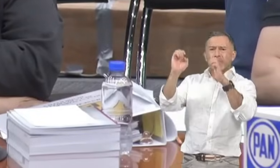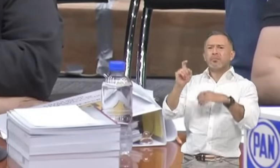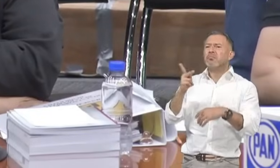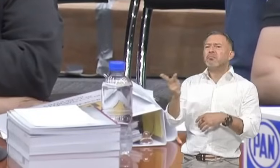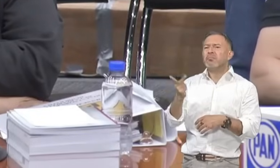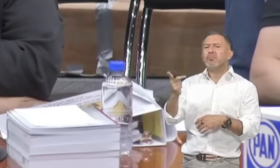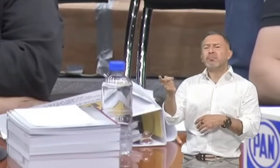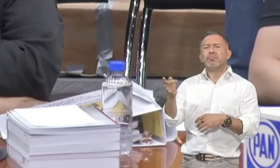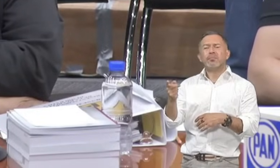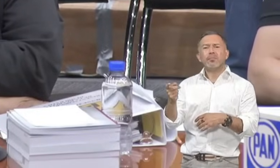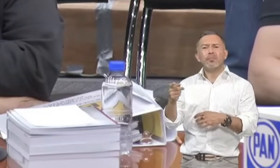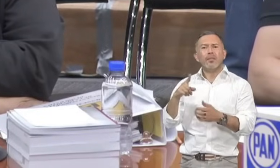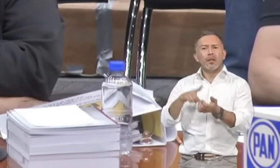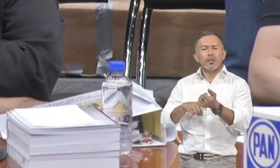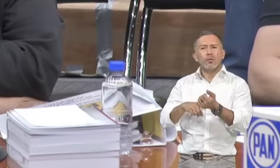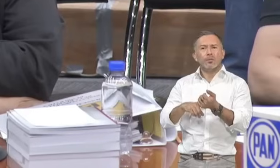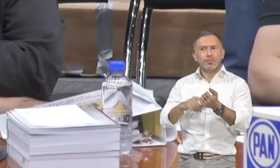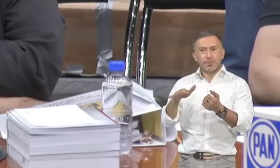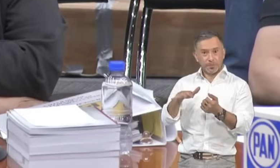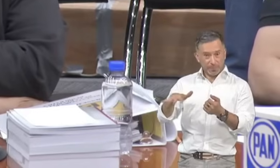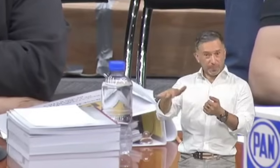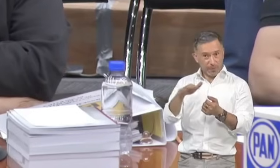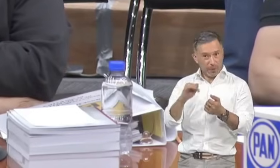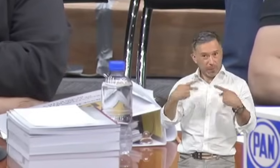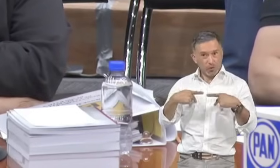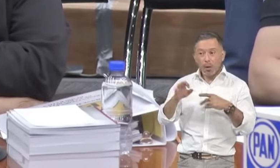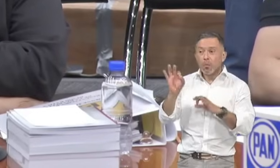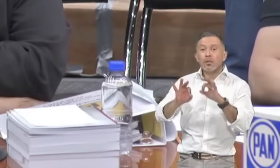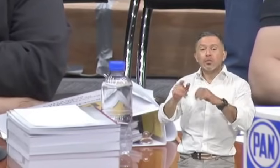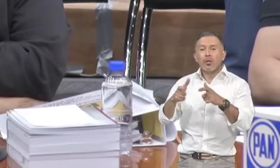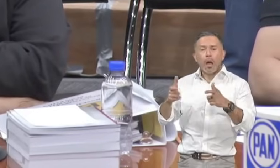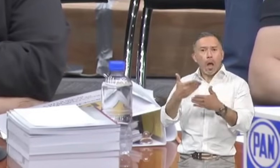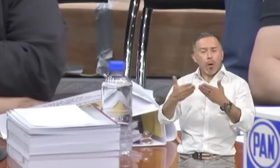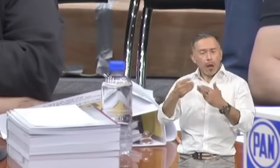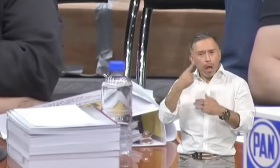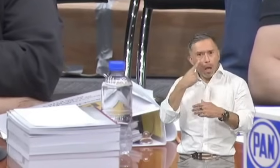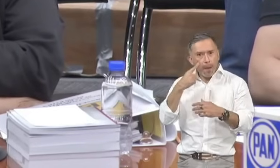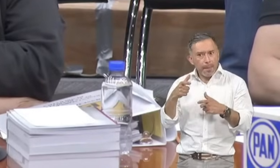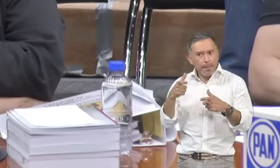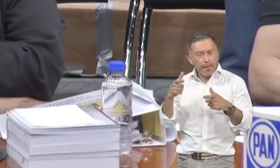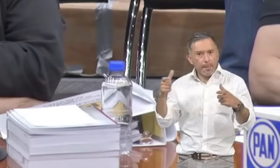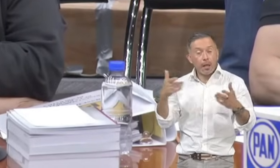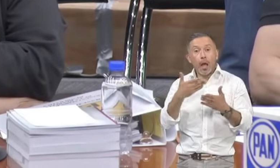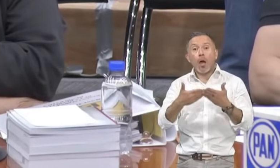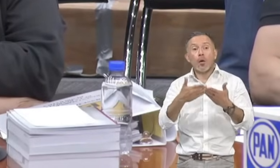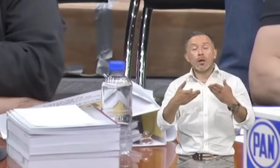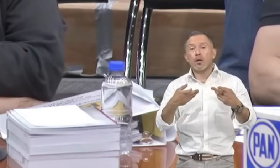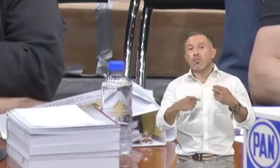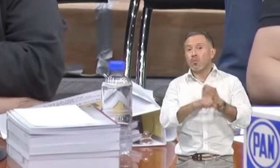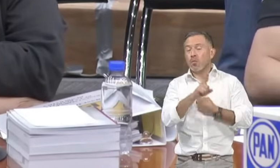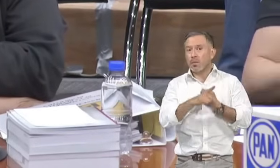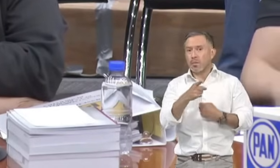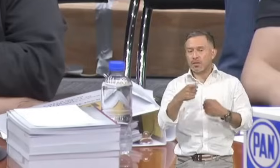la subrepresentación de estos segmentos de la sociedad? Ya cada vez sucede más, y más con los problemas de inseguridad que